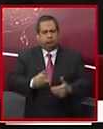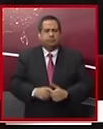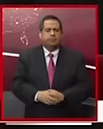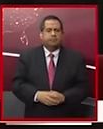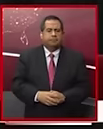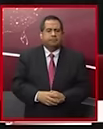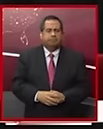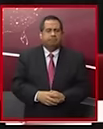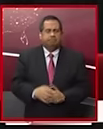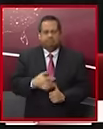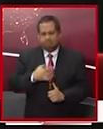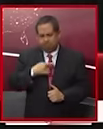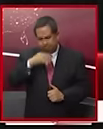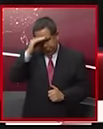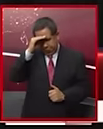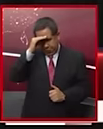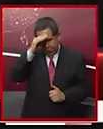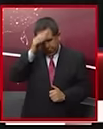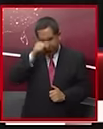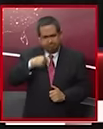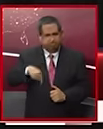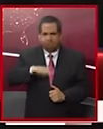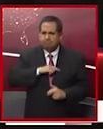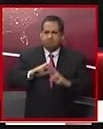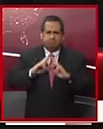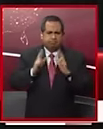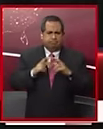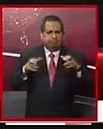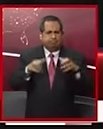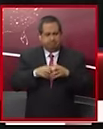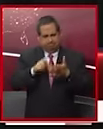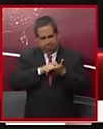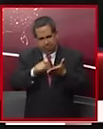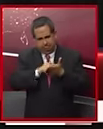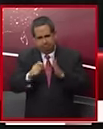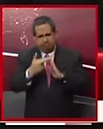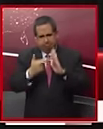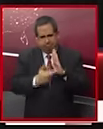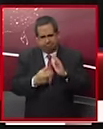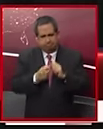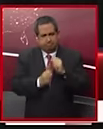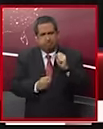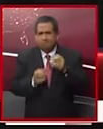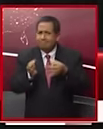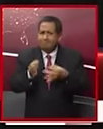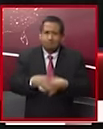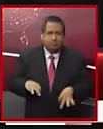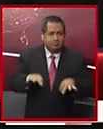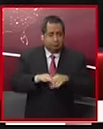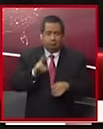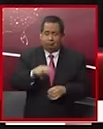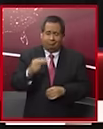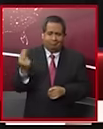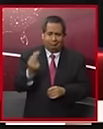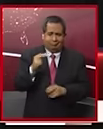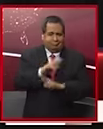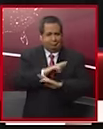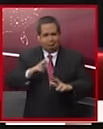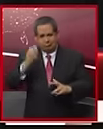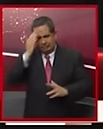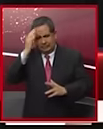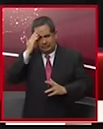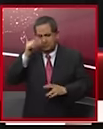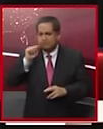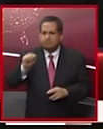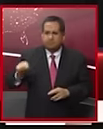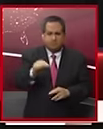Con esa convicción, argumentamos en las reuniones de elaboración del reglamento la importancia y necesidad de reconocer a las